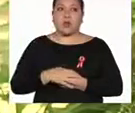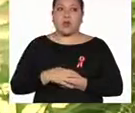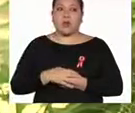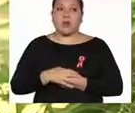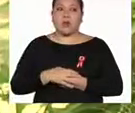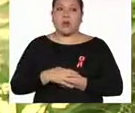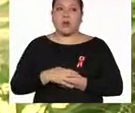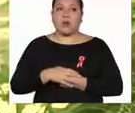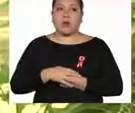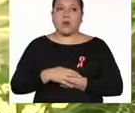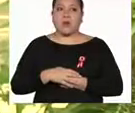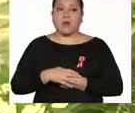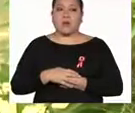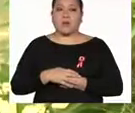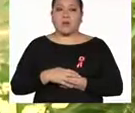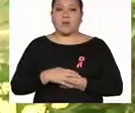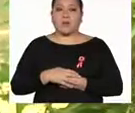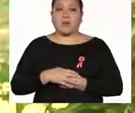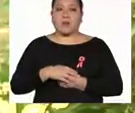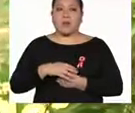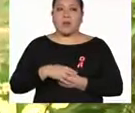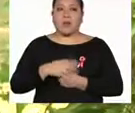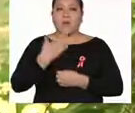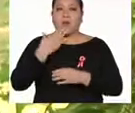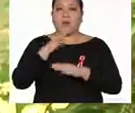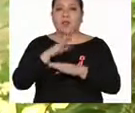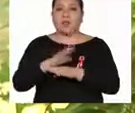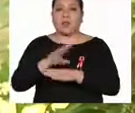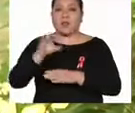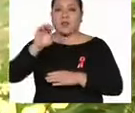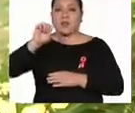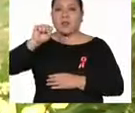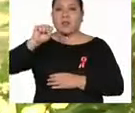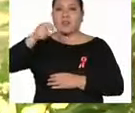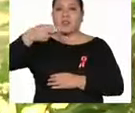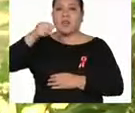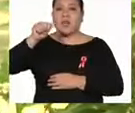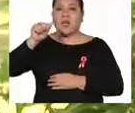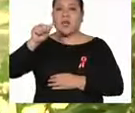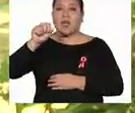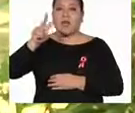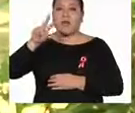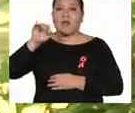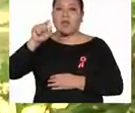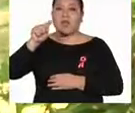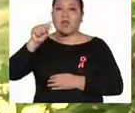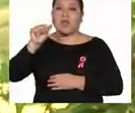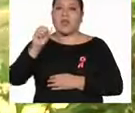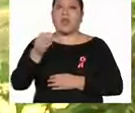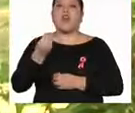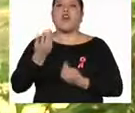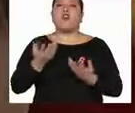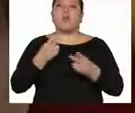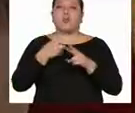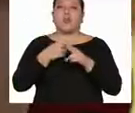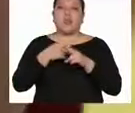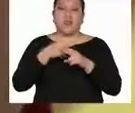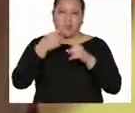aviro. Adiós nos atabajeta. Buenas tardes Shavitaji. ¿Cómo te llamas